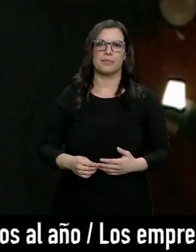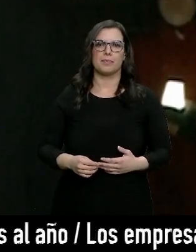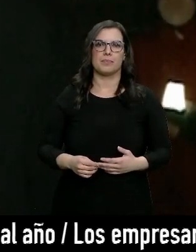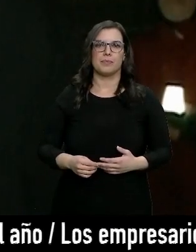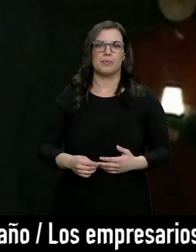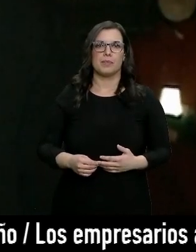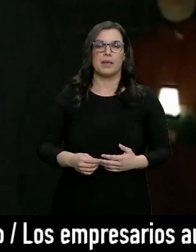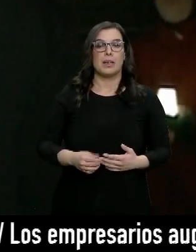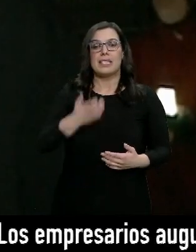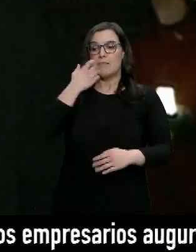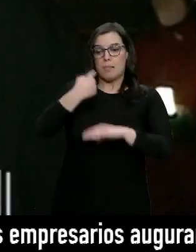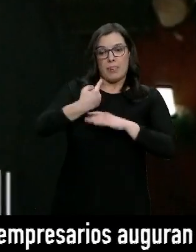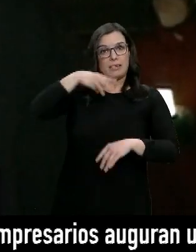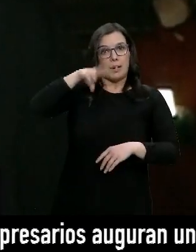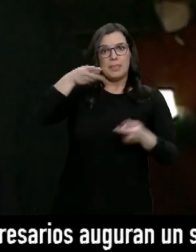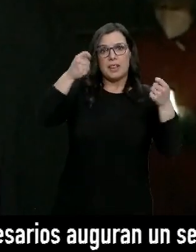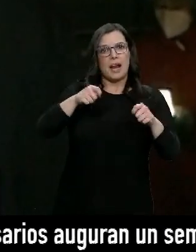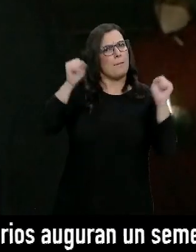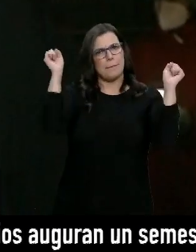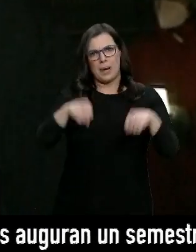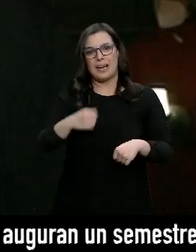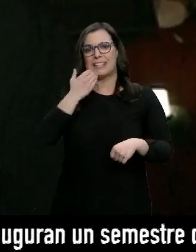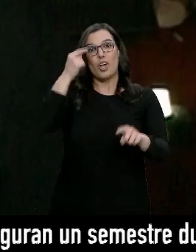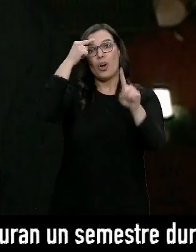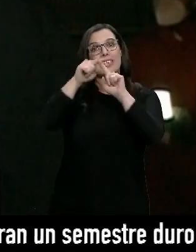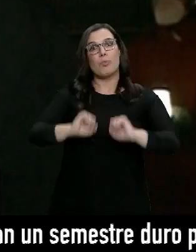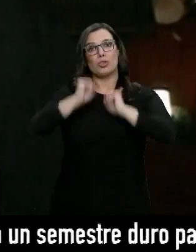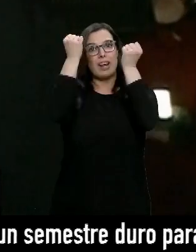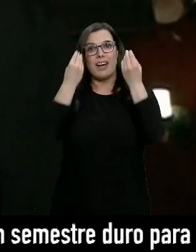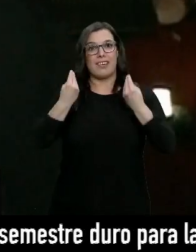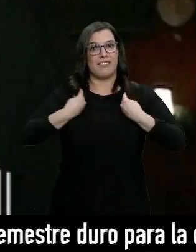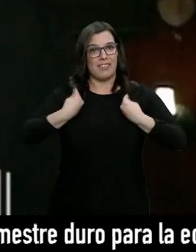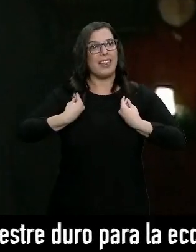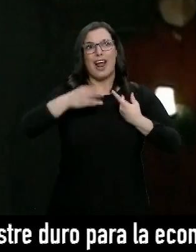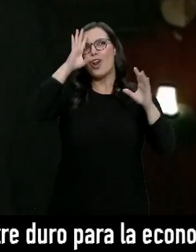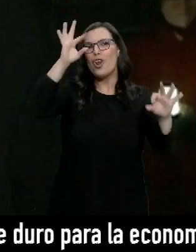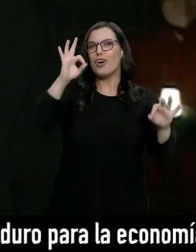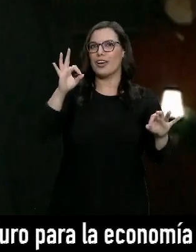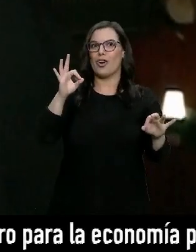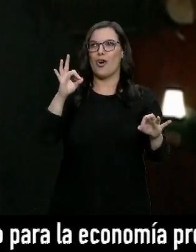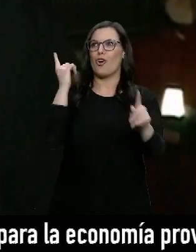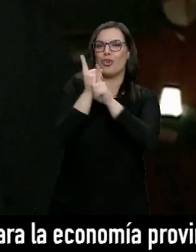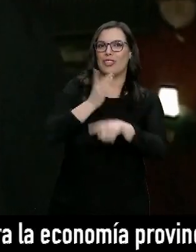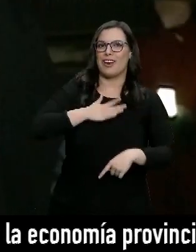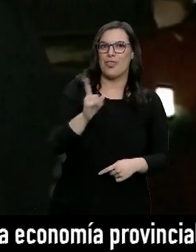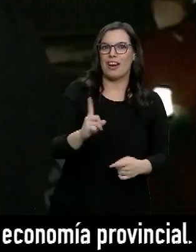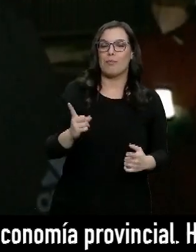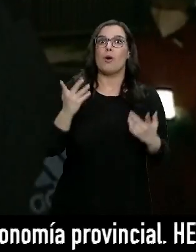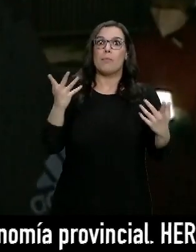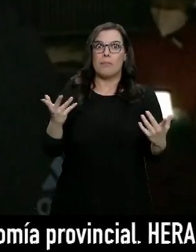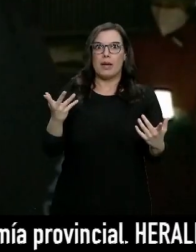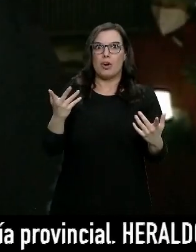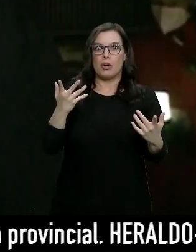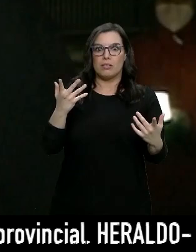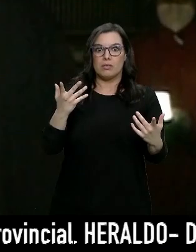Si hay que cerrar 3 meses, se cierra 3 meses. O sea, si se trata de salvar vidas humanas, evidentemente nadie va a poner ningún impedimento, ninguna pega, pero que estos